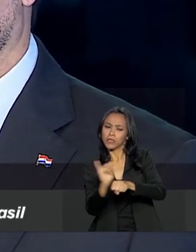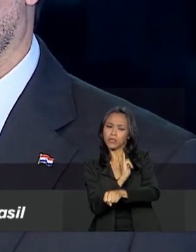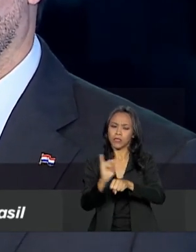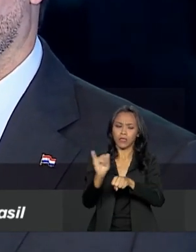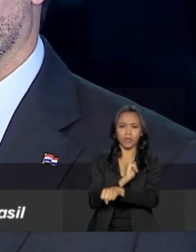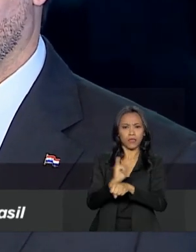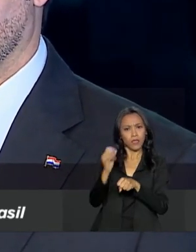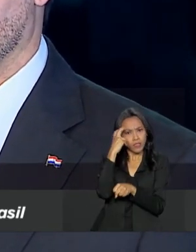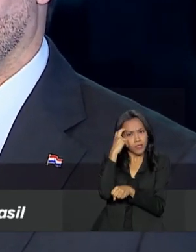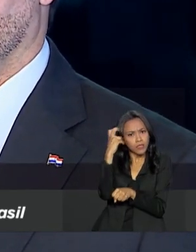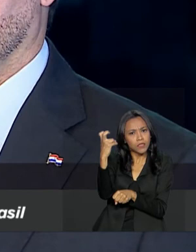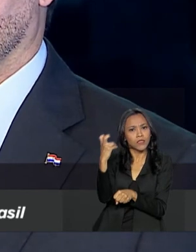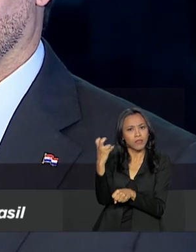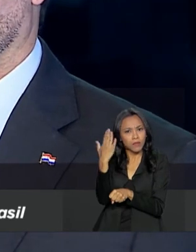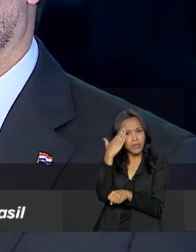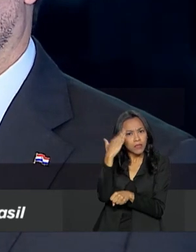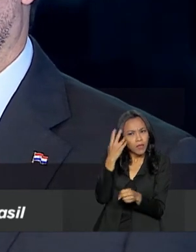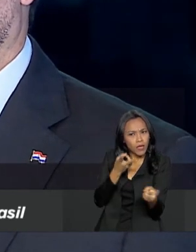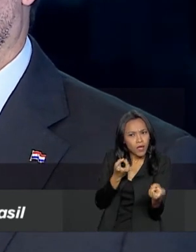y también